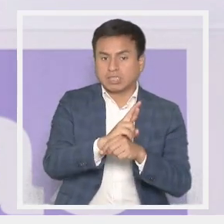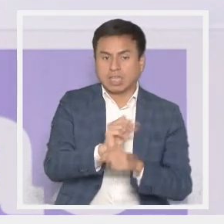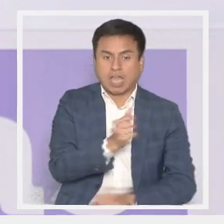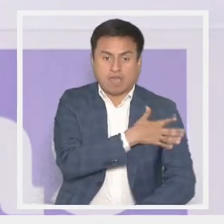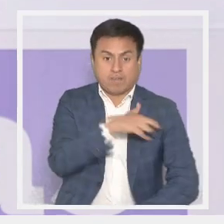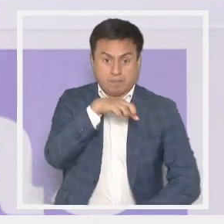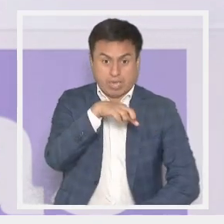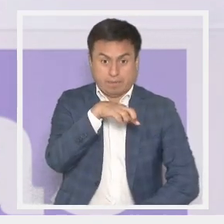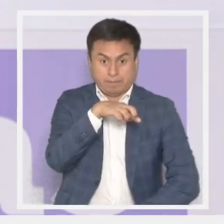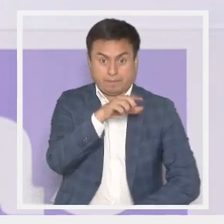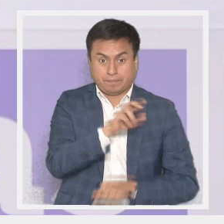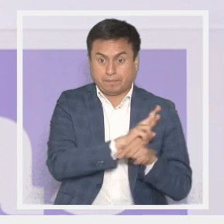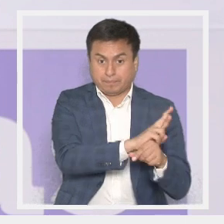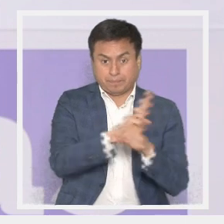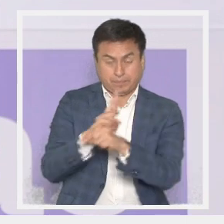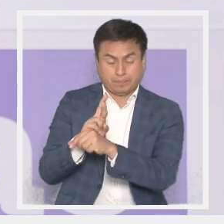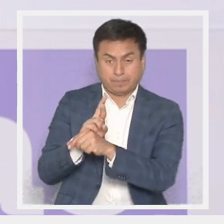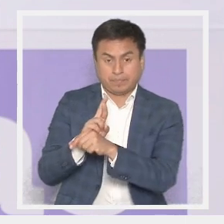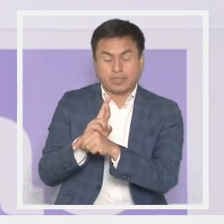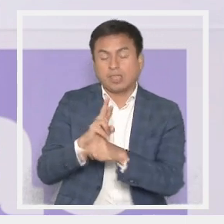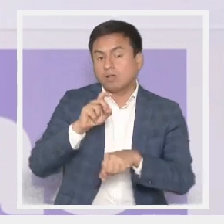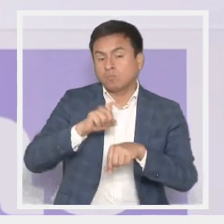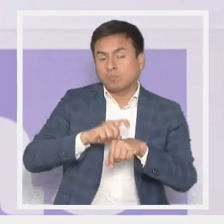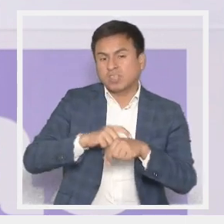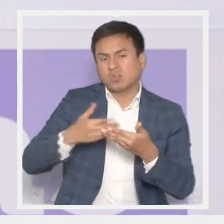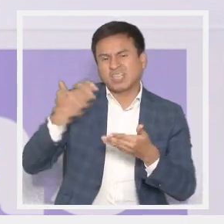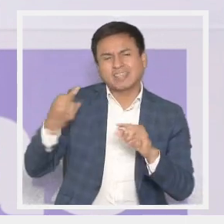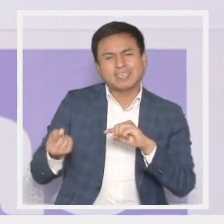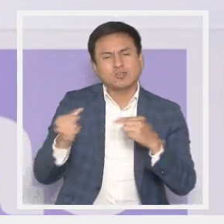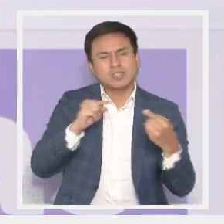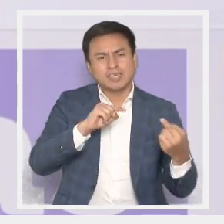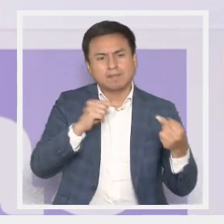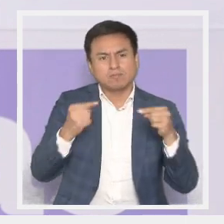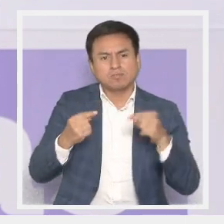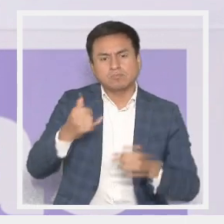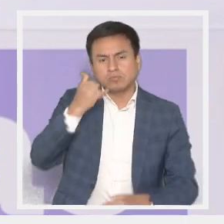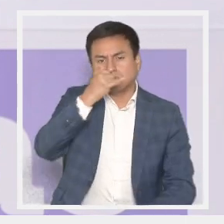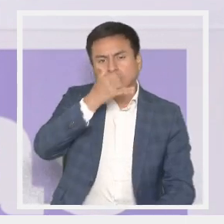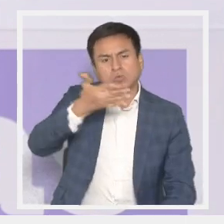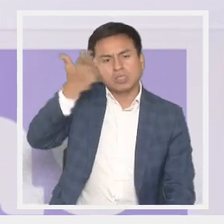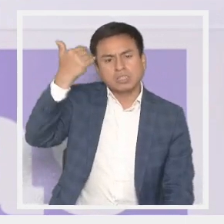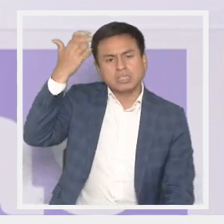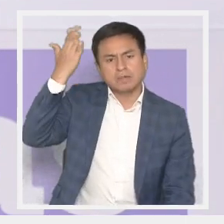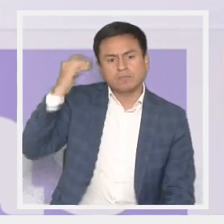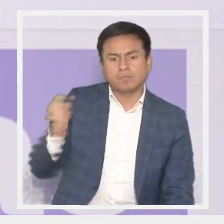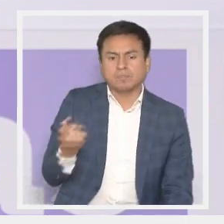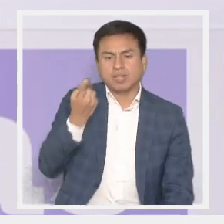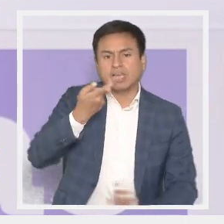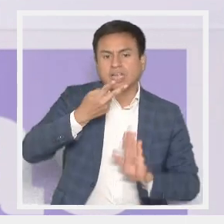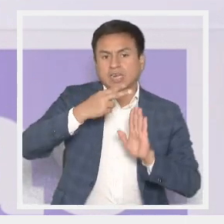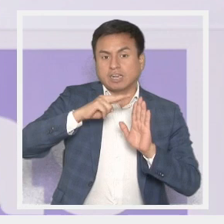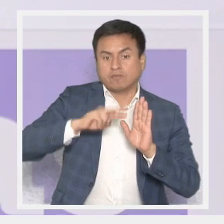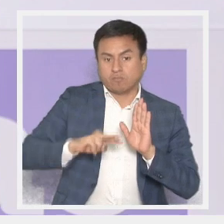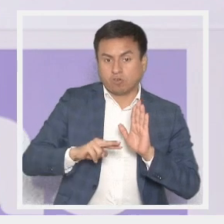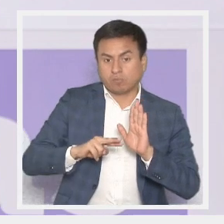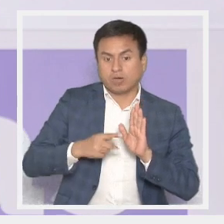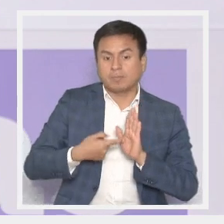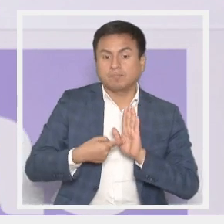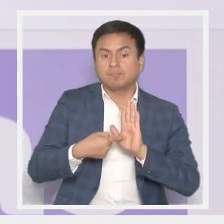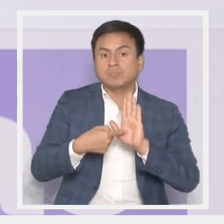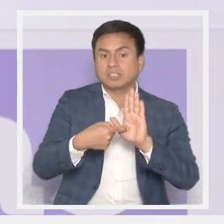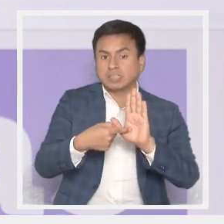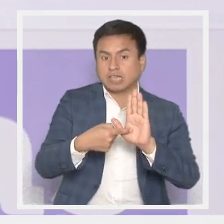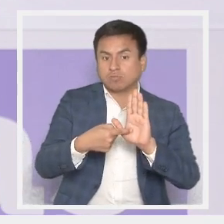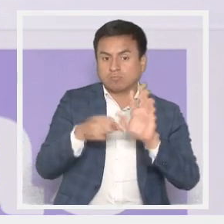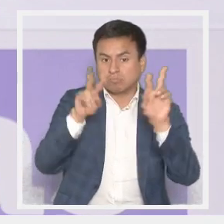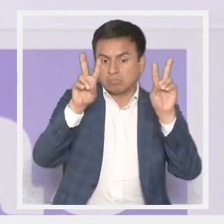AFP en su momento cuando discutíamos hace tiempo, en una de las primeras reformas que se presentaron